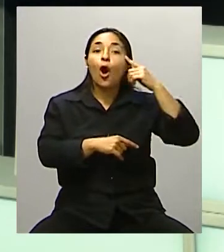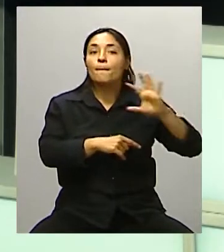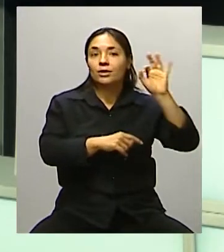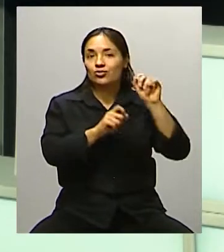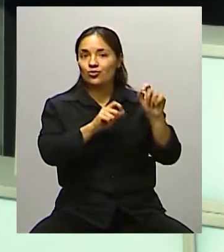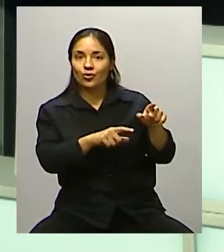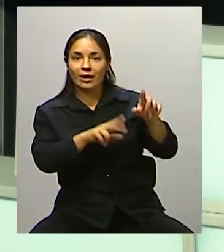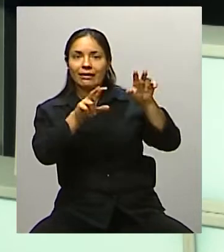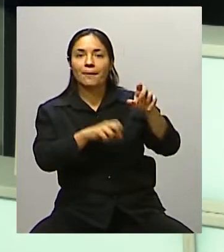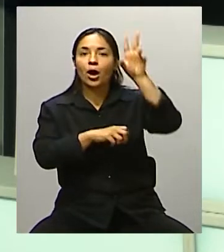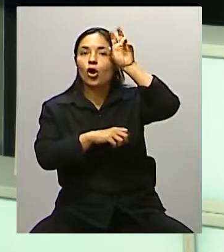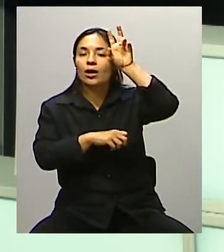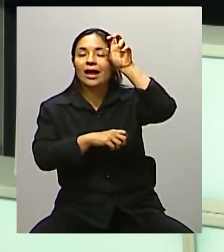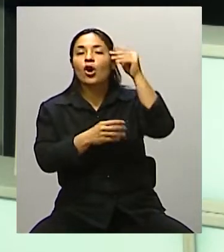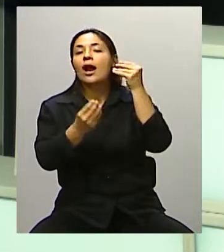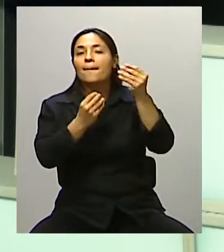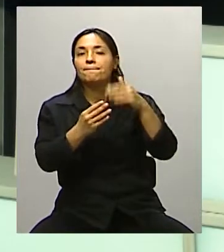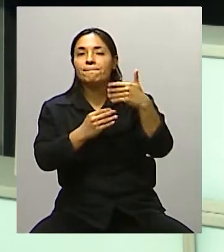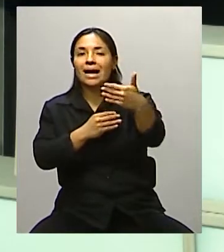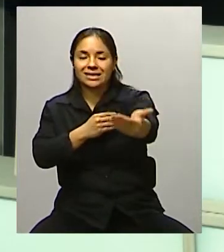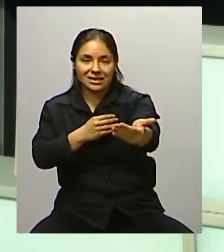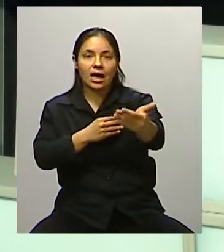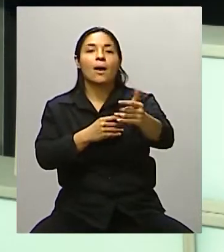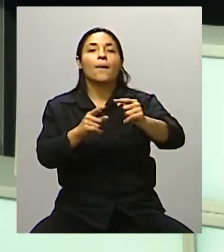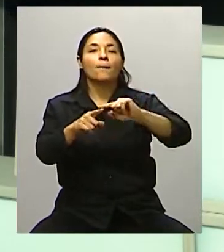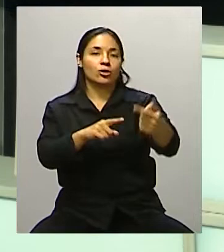puede pasar con Alfredo Cornejo, pensando ya en